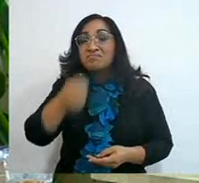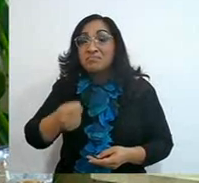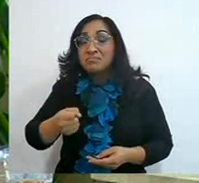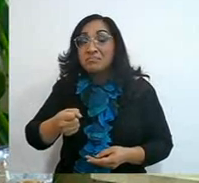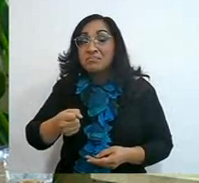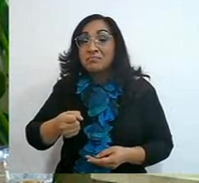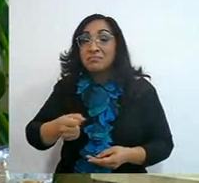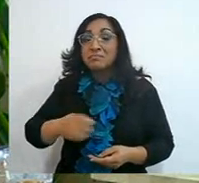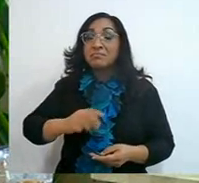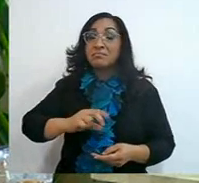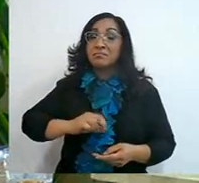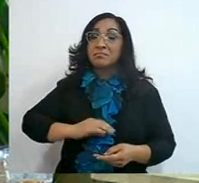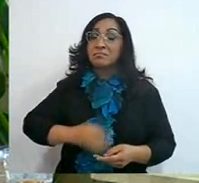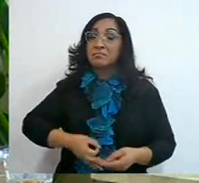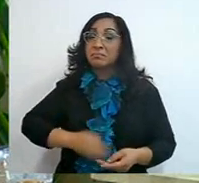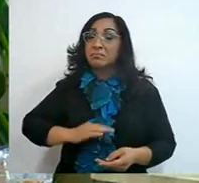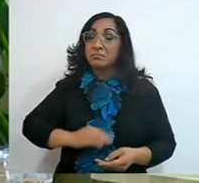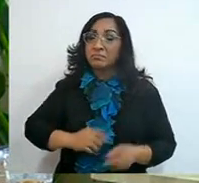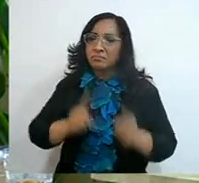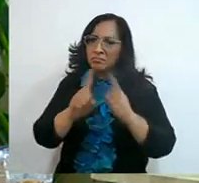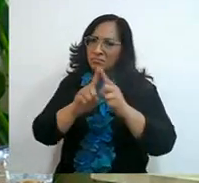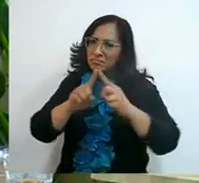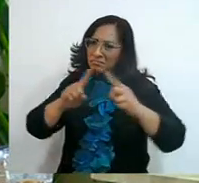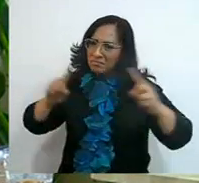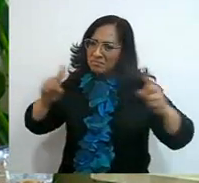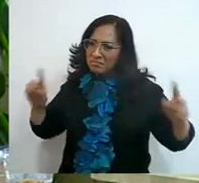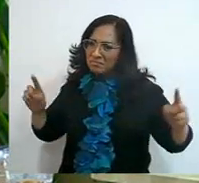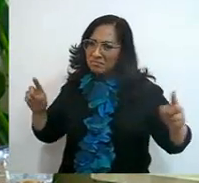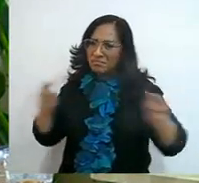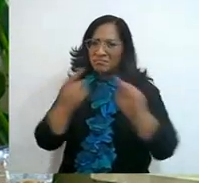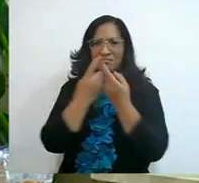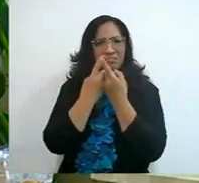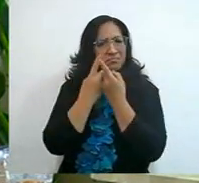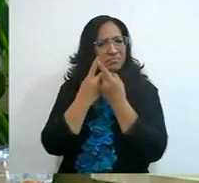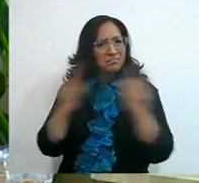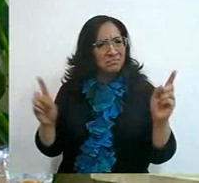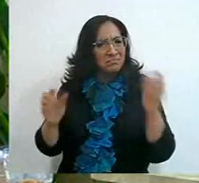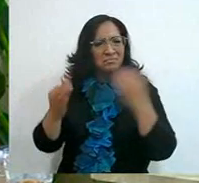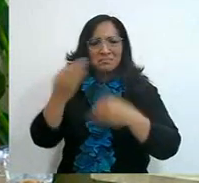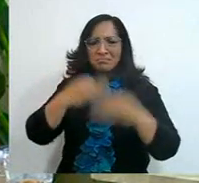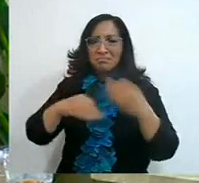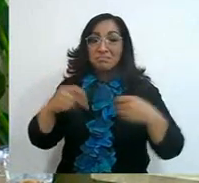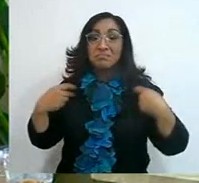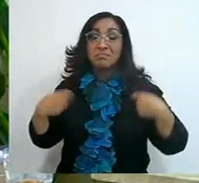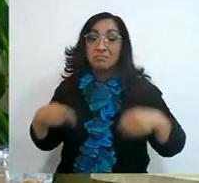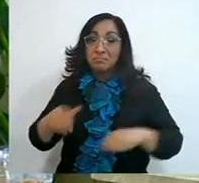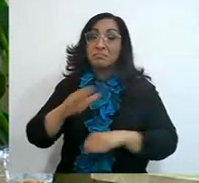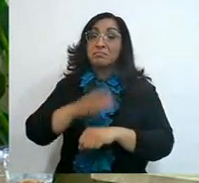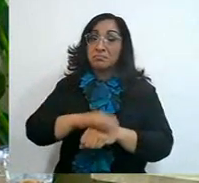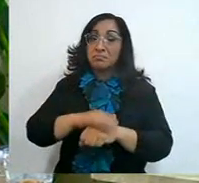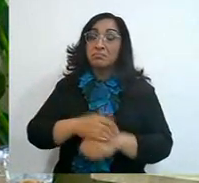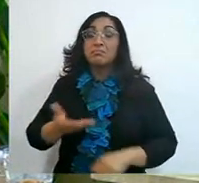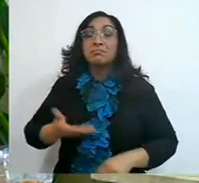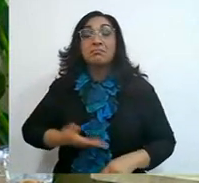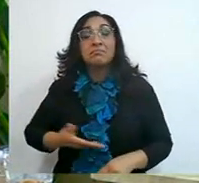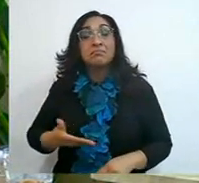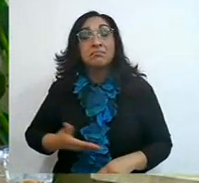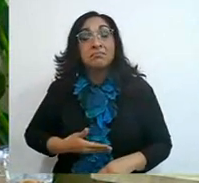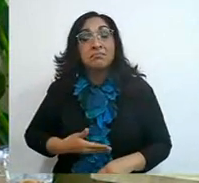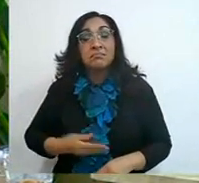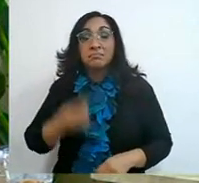pues esa mujer separó a toda la gente de la amistad que un día tuvimos. Y dice que el